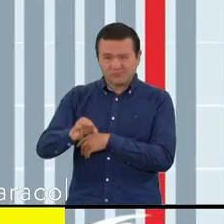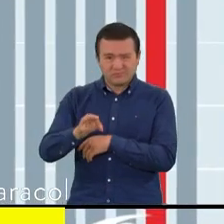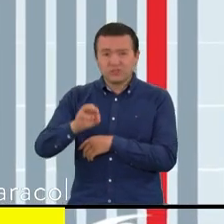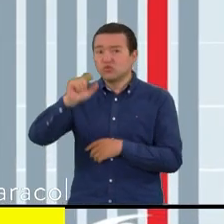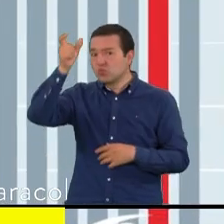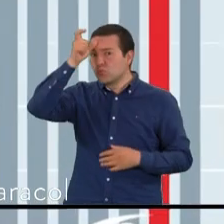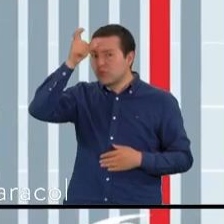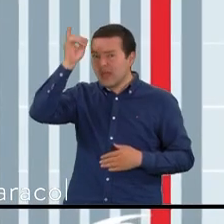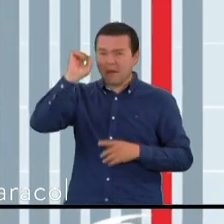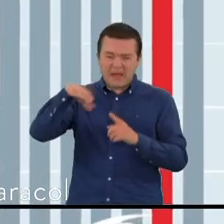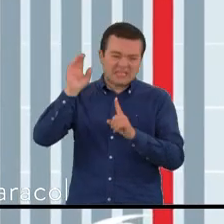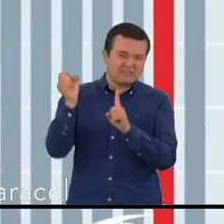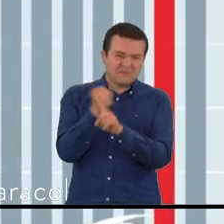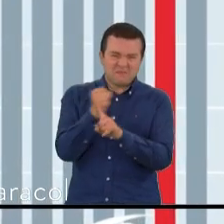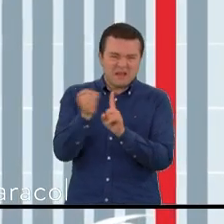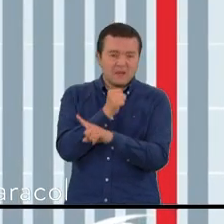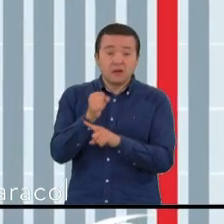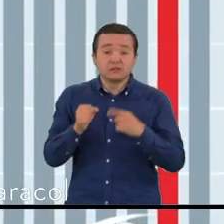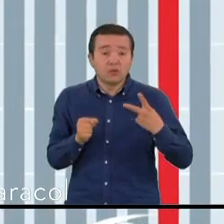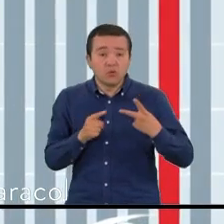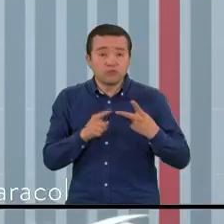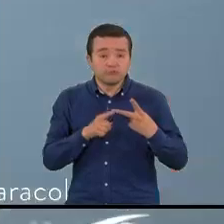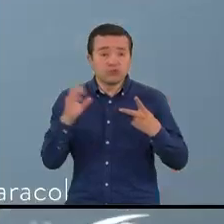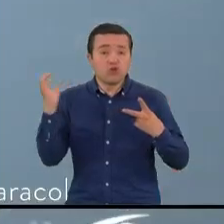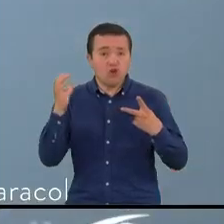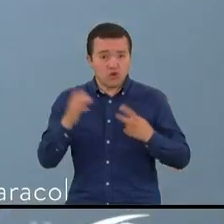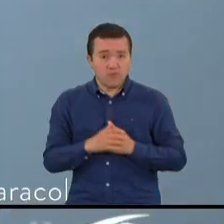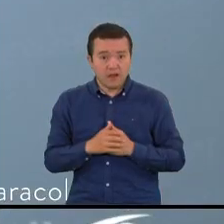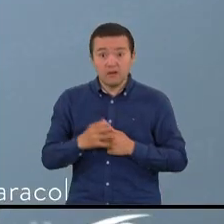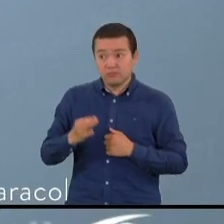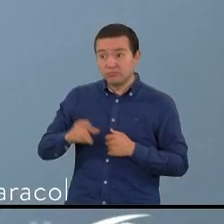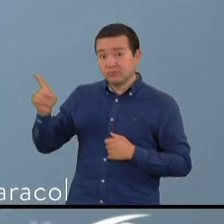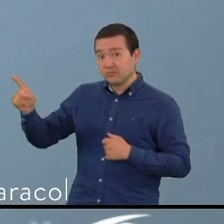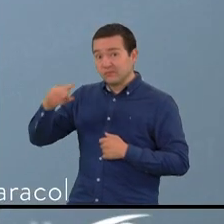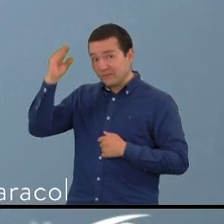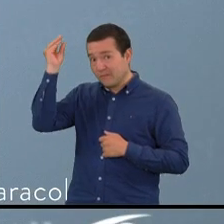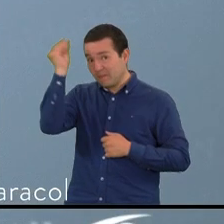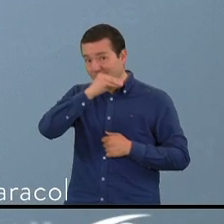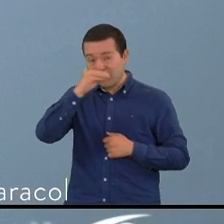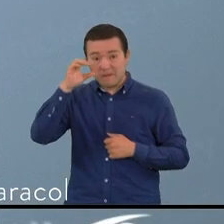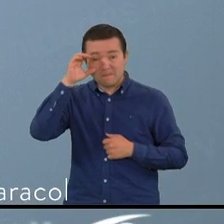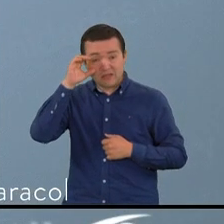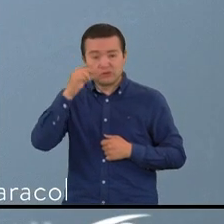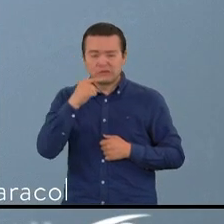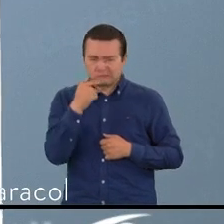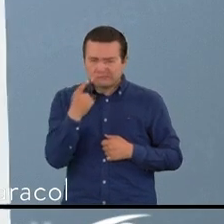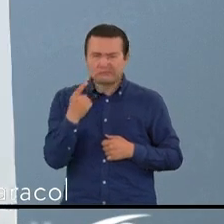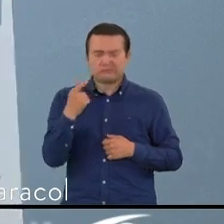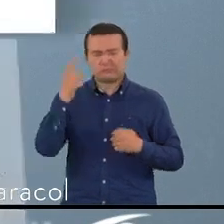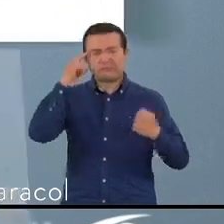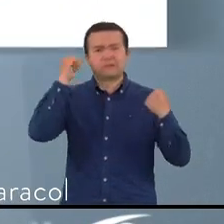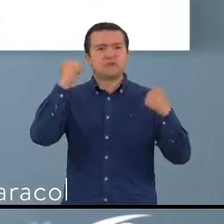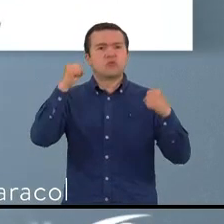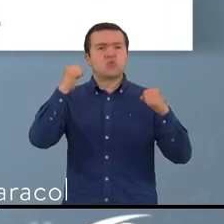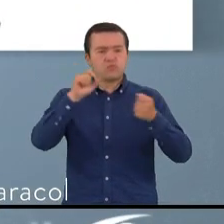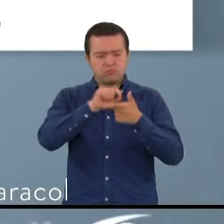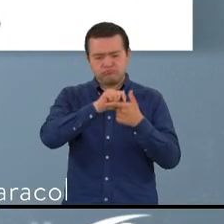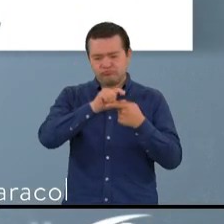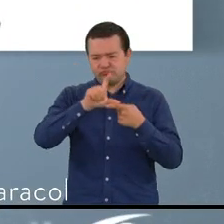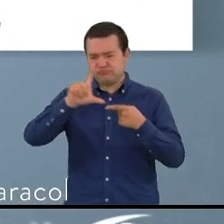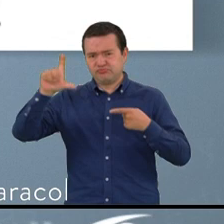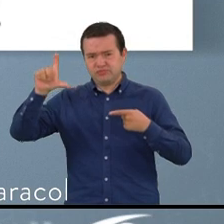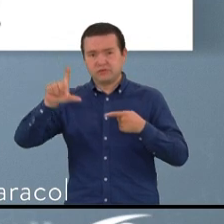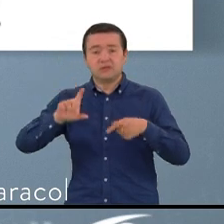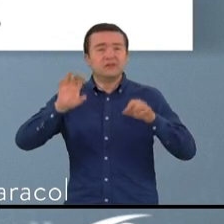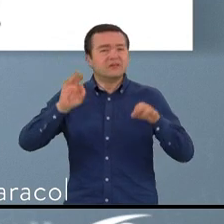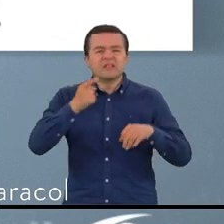entre los miembros de dicha organización. Incluso el presidente Gustavo Petro se refirió al preocupante ranking, agregando que el colegio no está